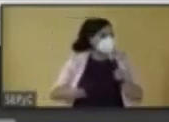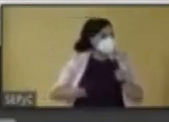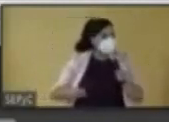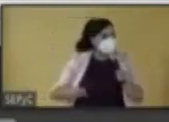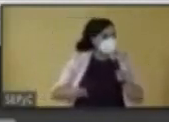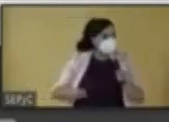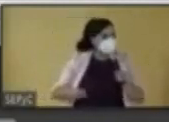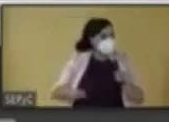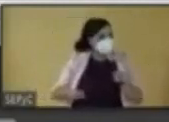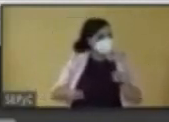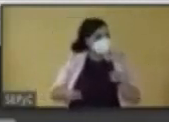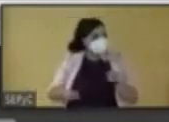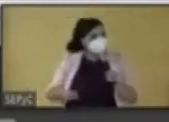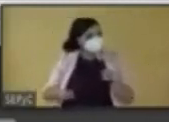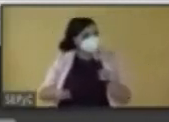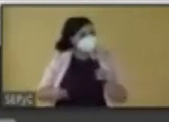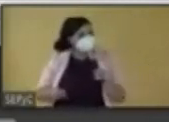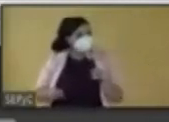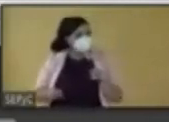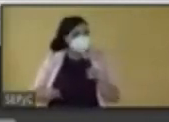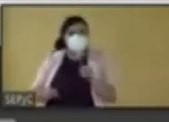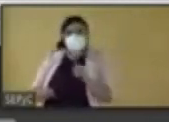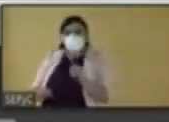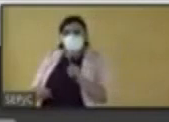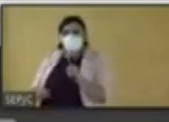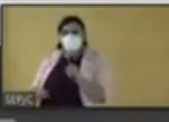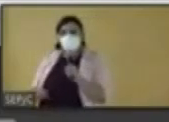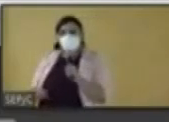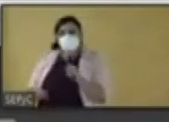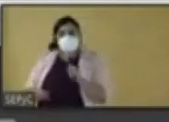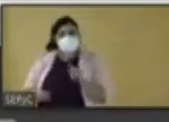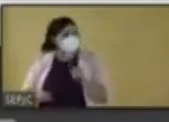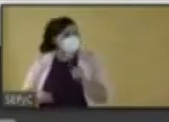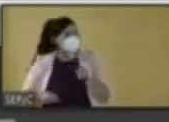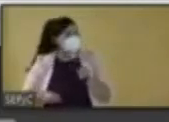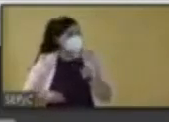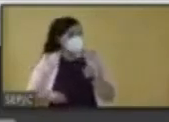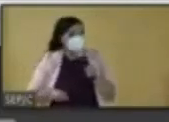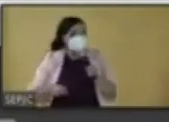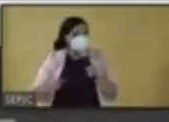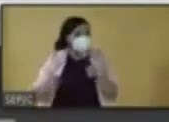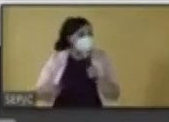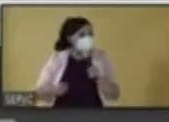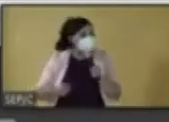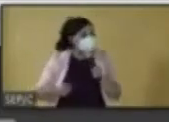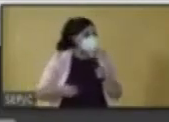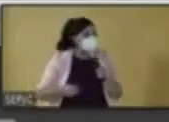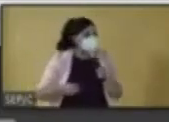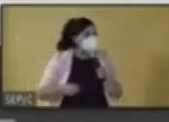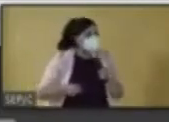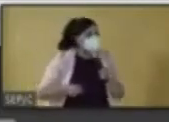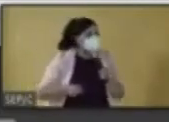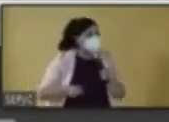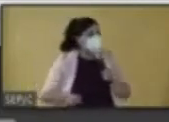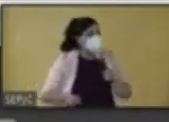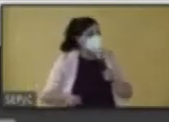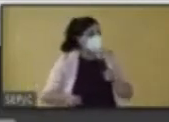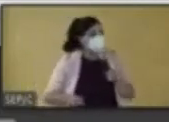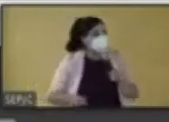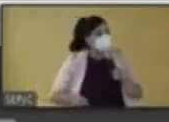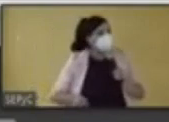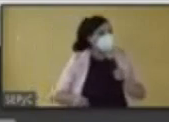propias escrituras o en el contrato de compraventa donde se puede determinar la propiedad del